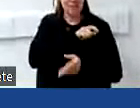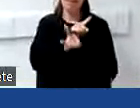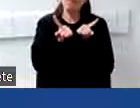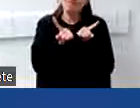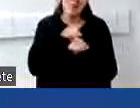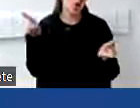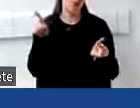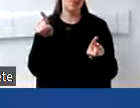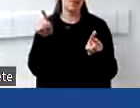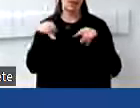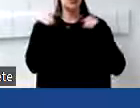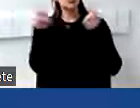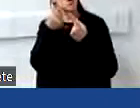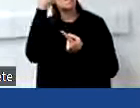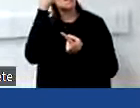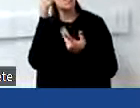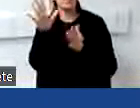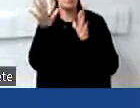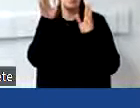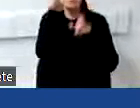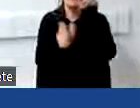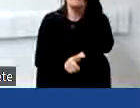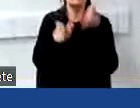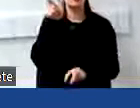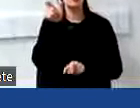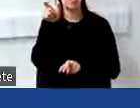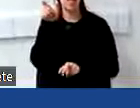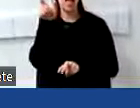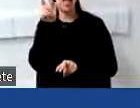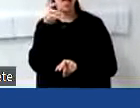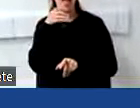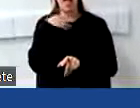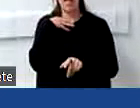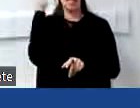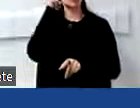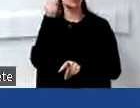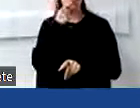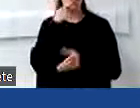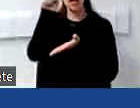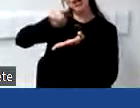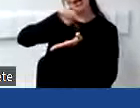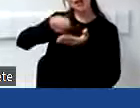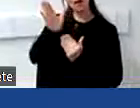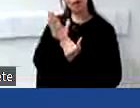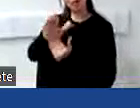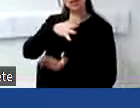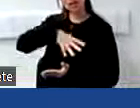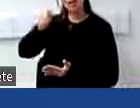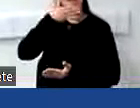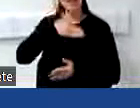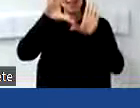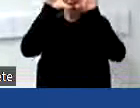que, bueno, una persona con discapacidad auditiva, una persona sorda, yo le escribo todo y se va con todo escrito y lo va a entender.